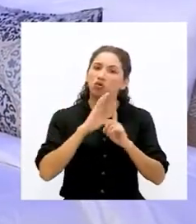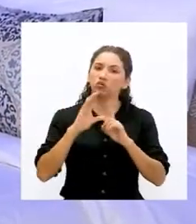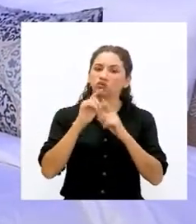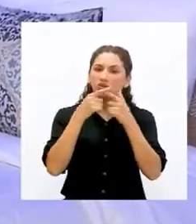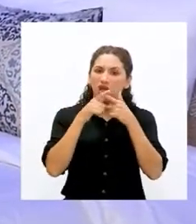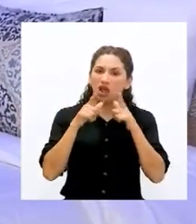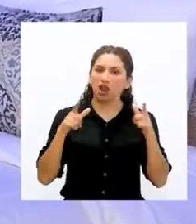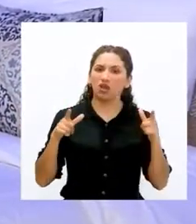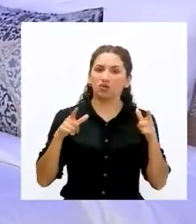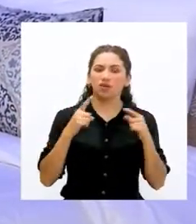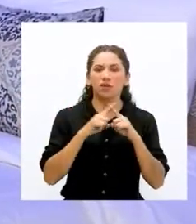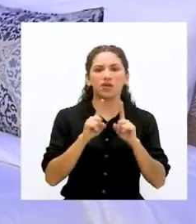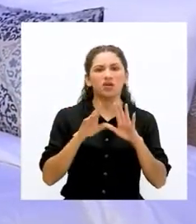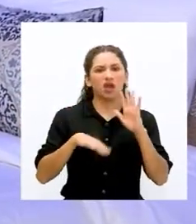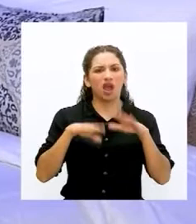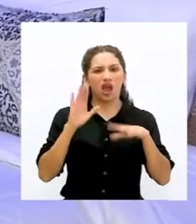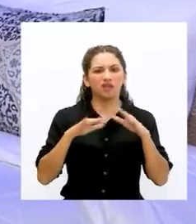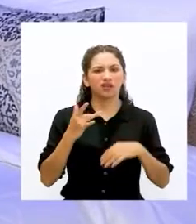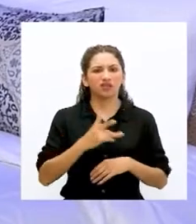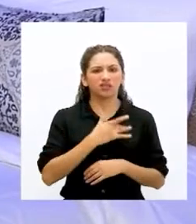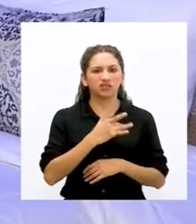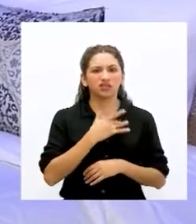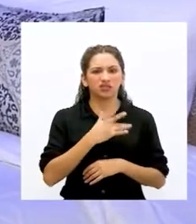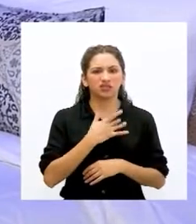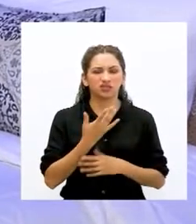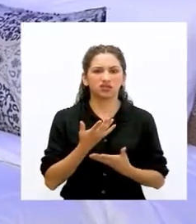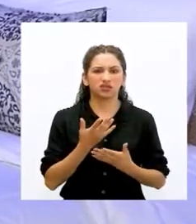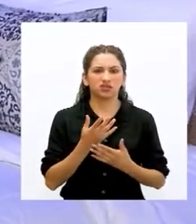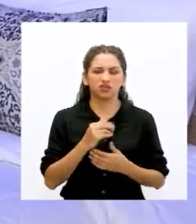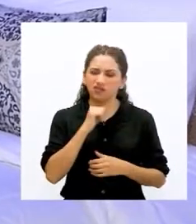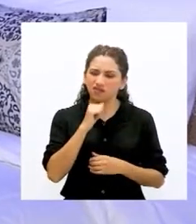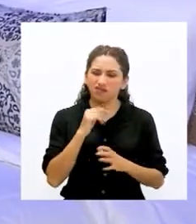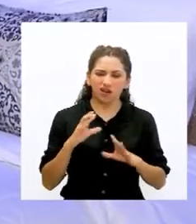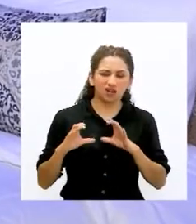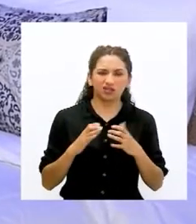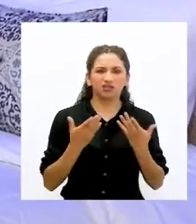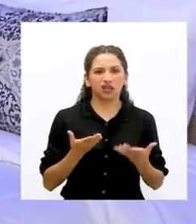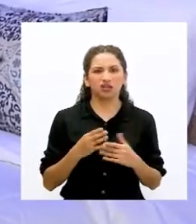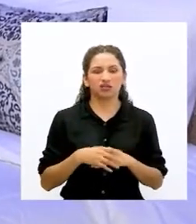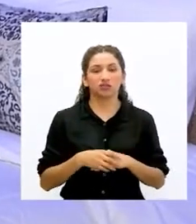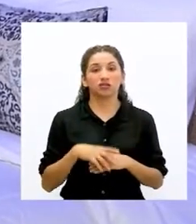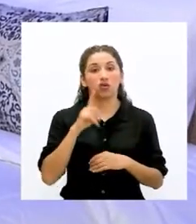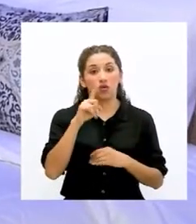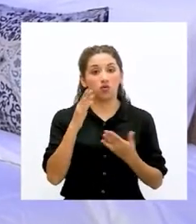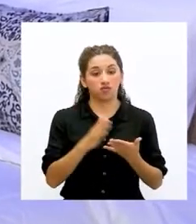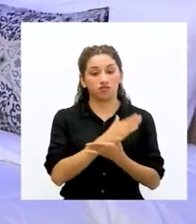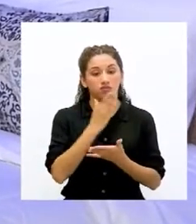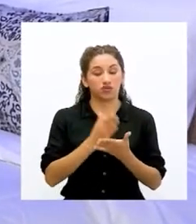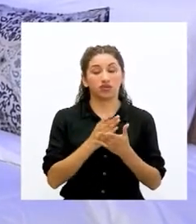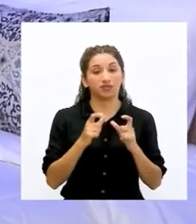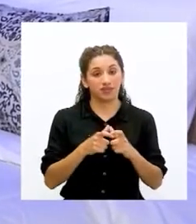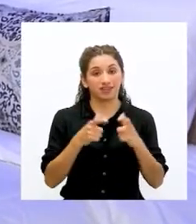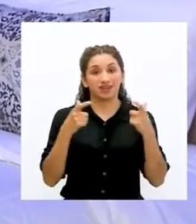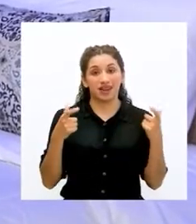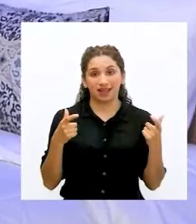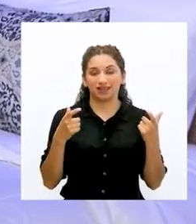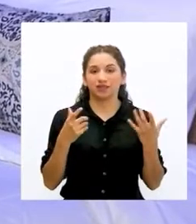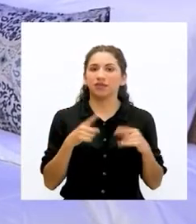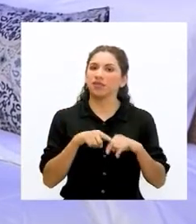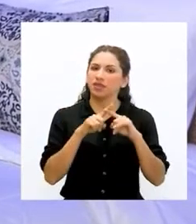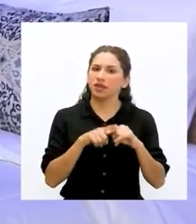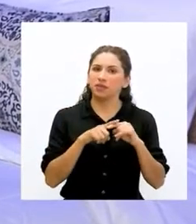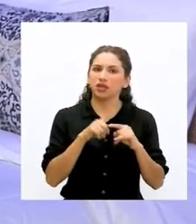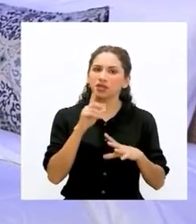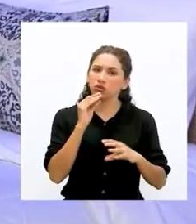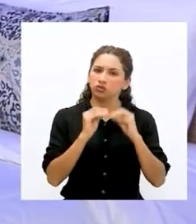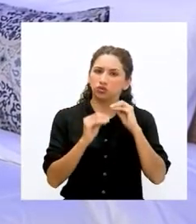Pero a veces se siente como que todavía hay mucho que hacer. Un problema grande. Quizás la solución sea ir